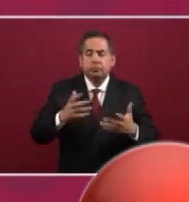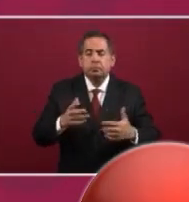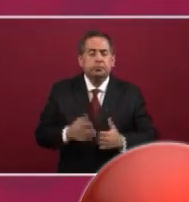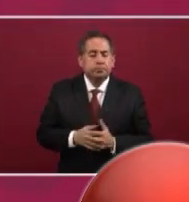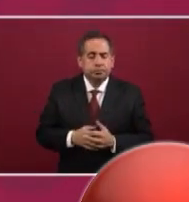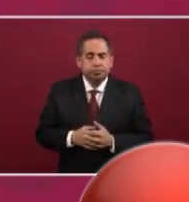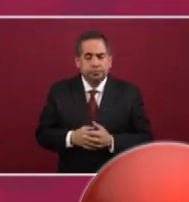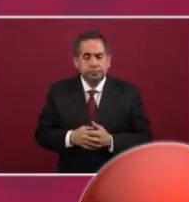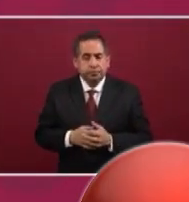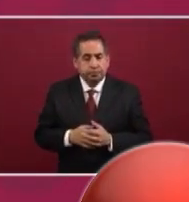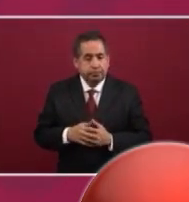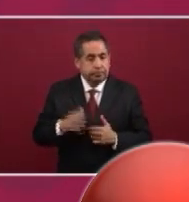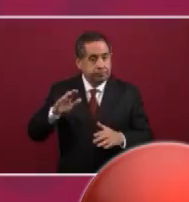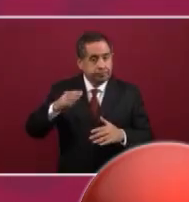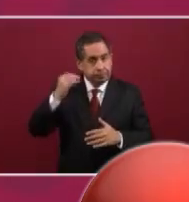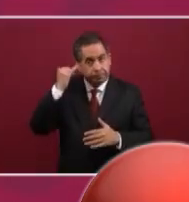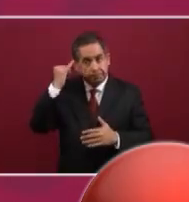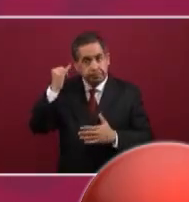suele plantearse